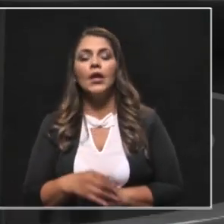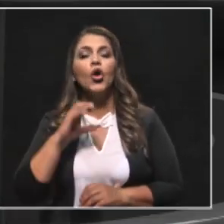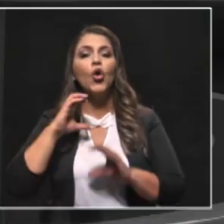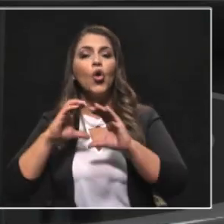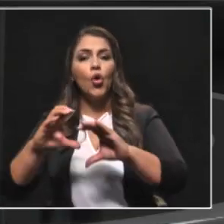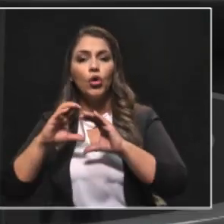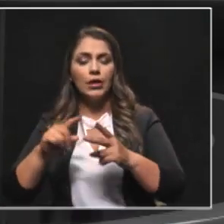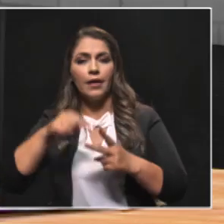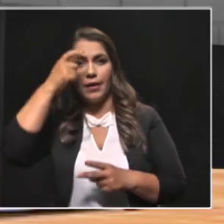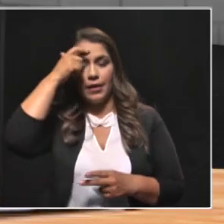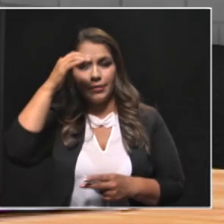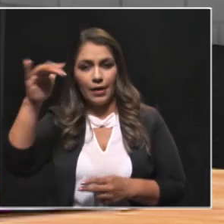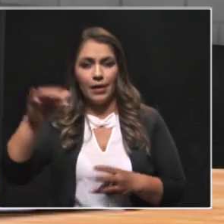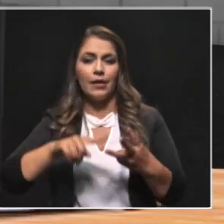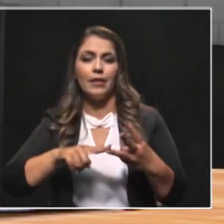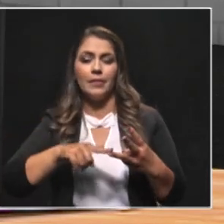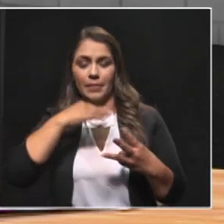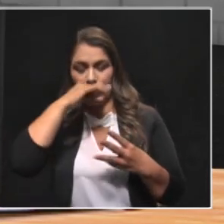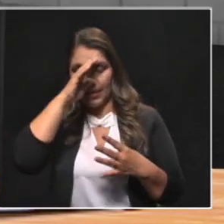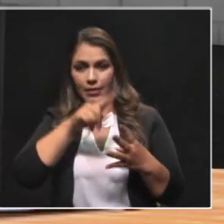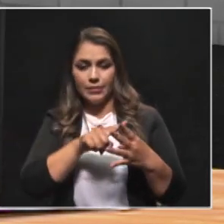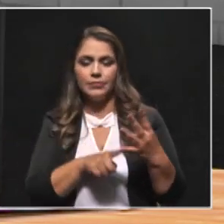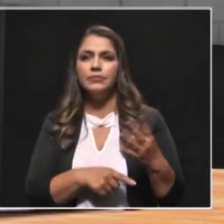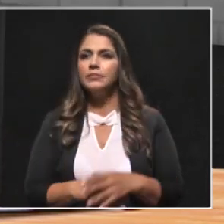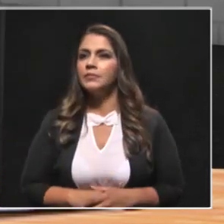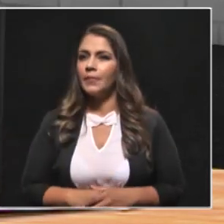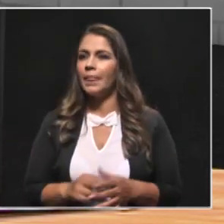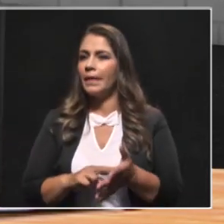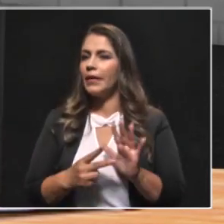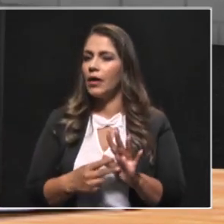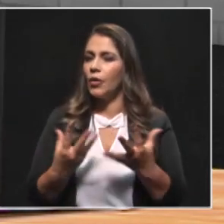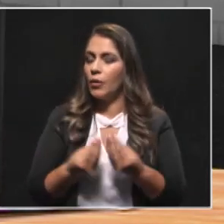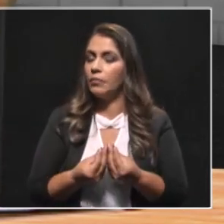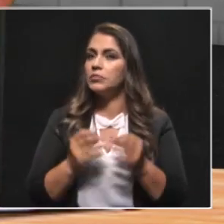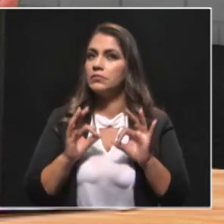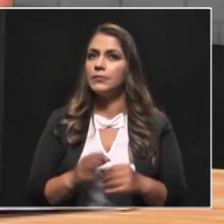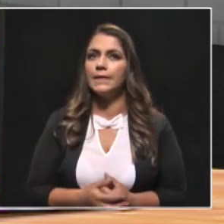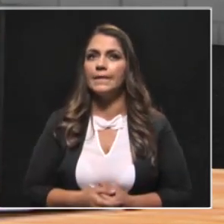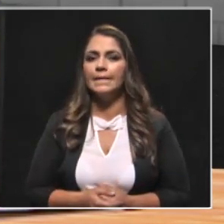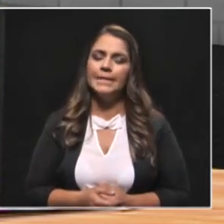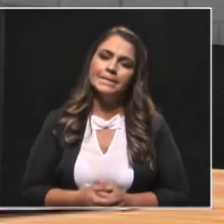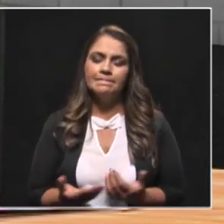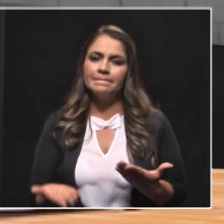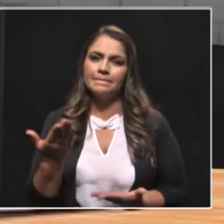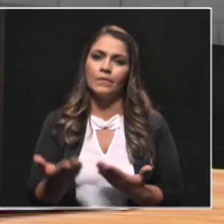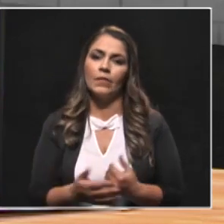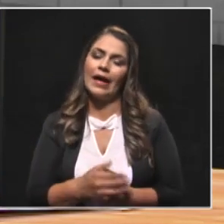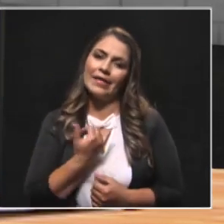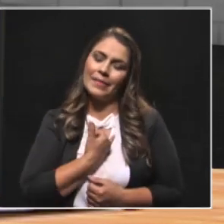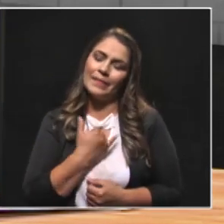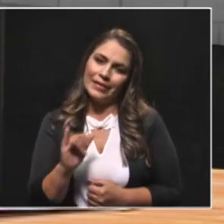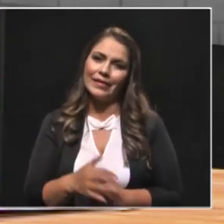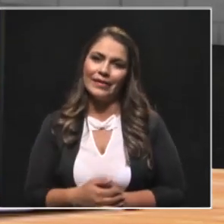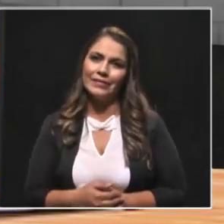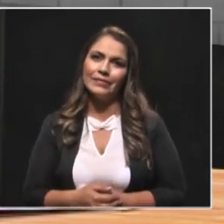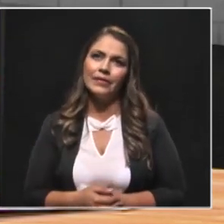Cúcuta, Cartagena y Medellín, que tienen 13. Estos 13 grupos significativos de ciudadanos. Hay que ver los réditos de presentarse como independientes y